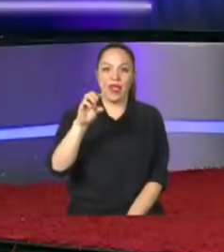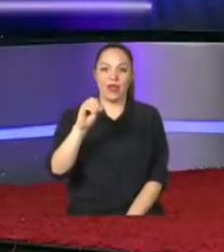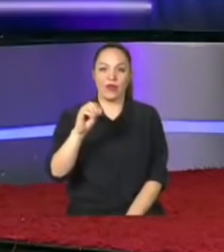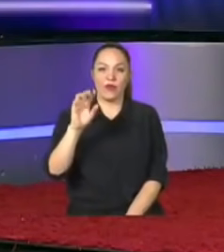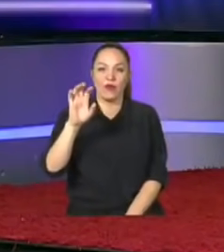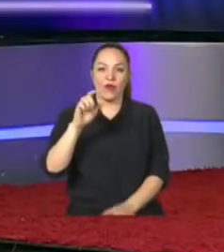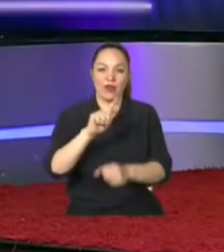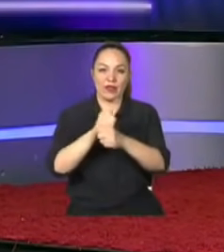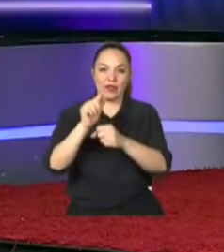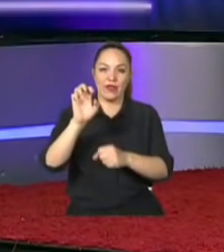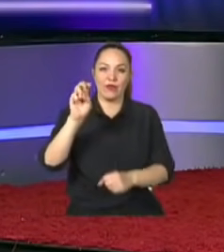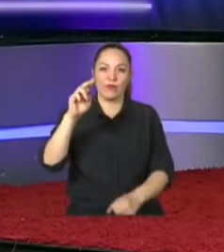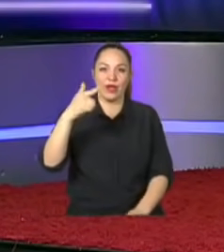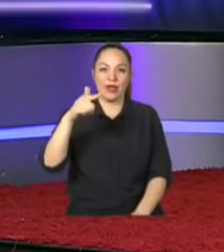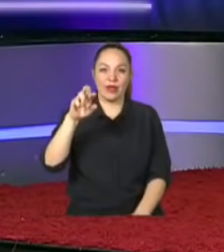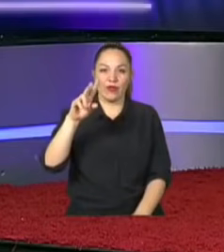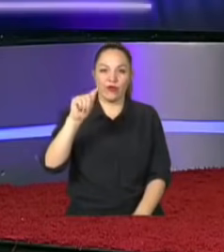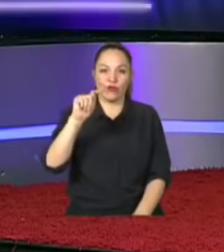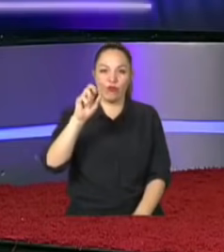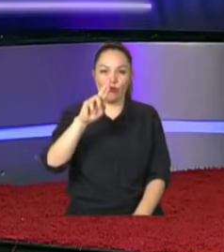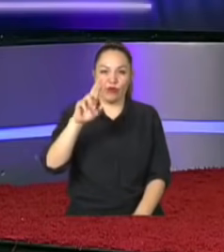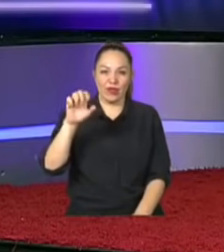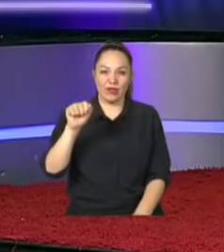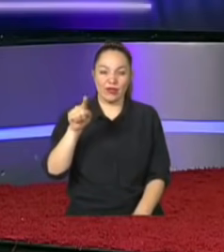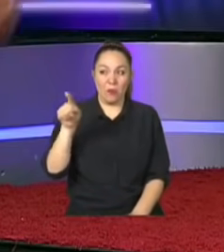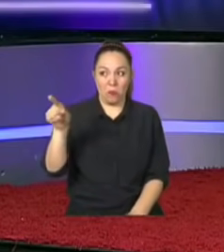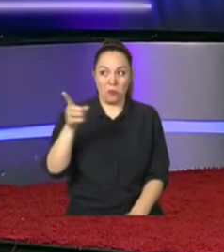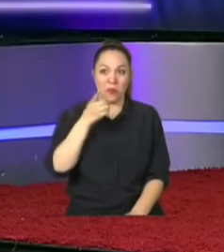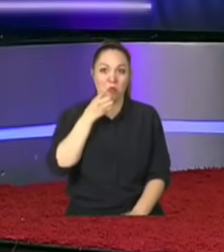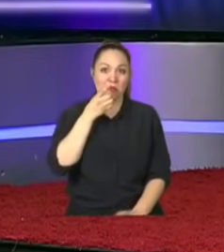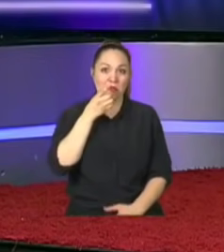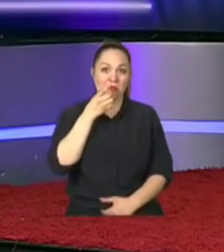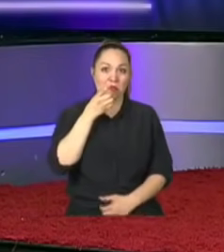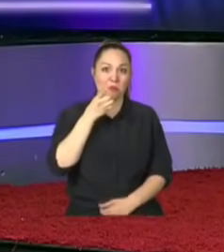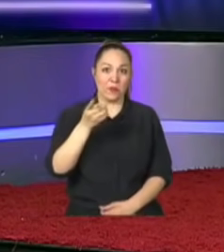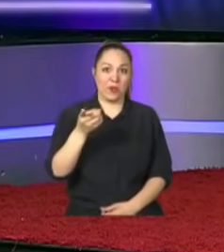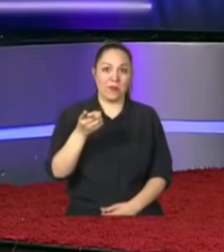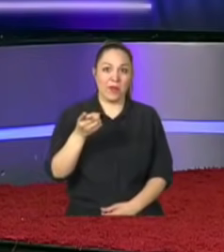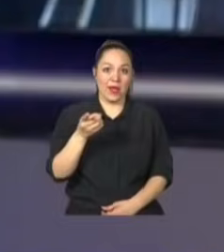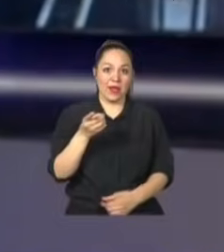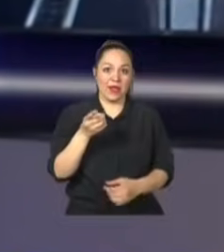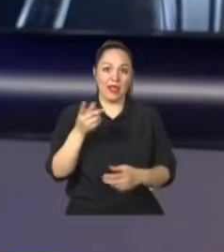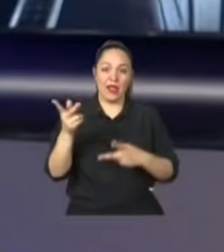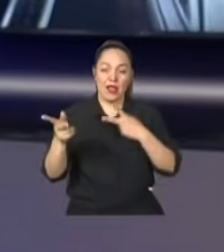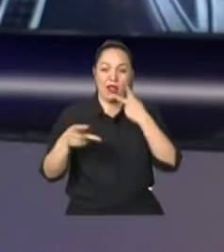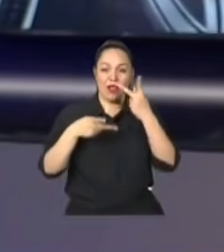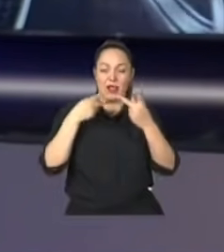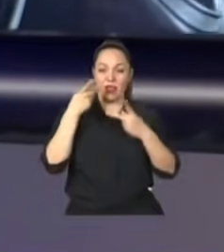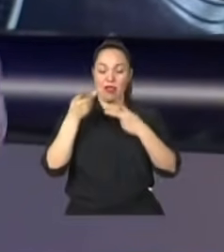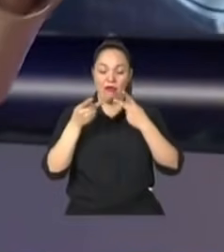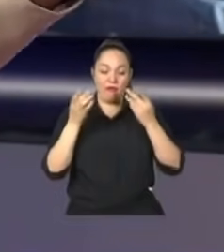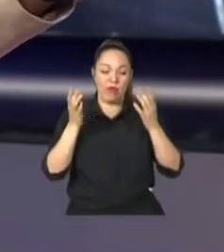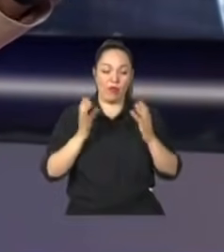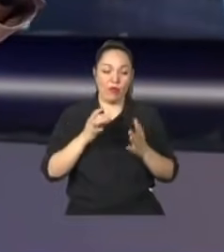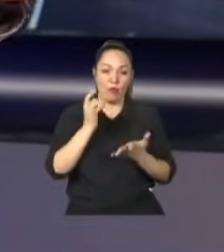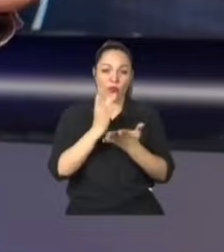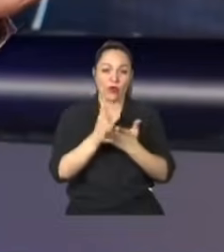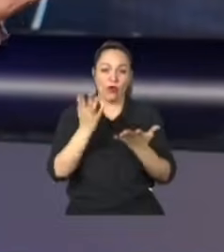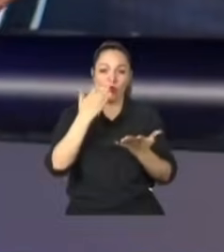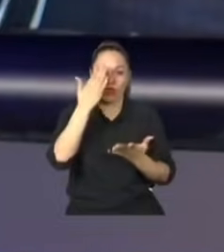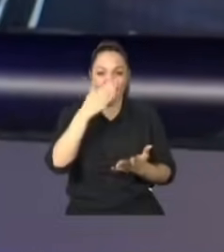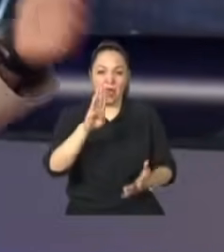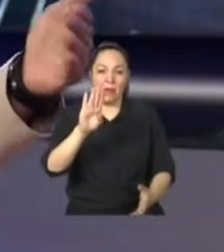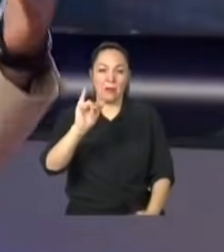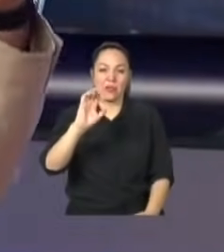pueden ver, la chica de la esquina te habla del cuerpo porque es lo único que sabe hacer. Que le va a ayudar, señora, eso está mal. La